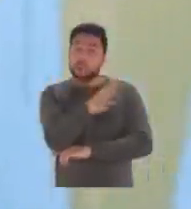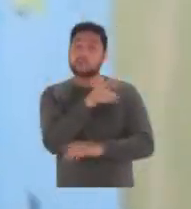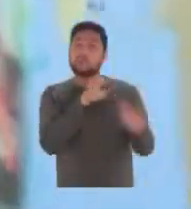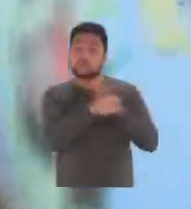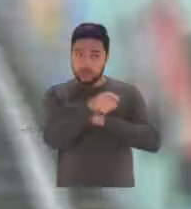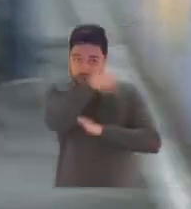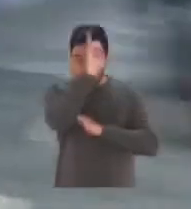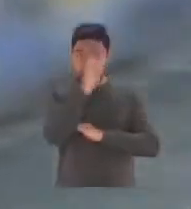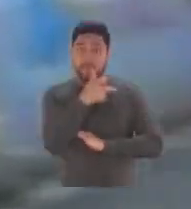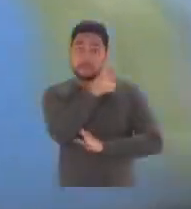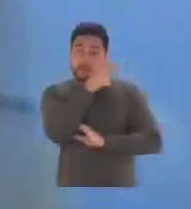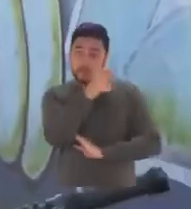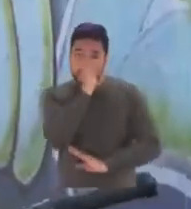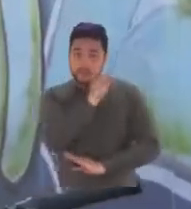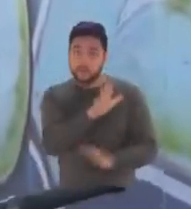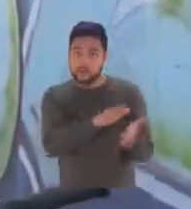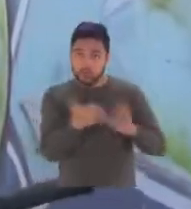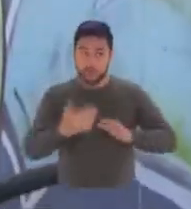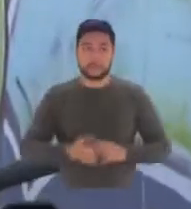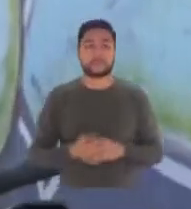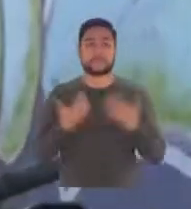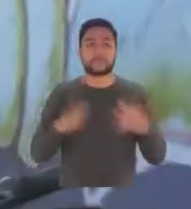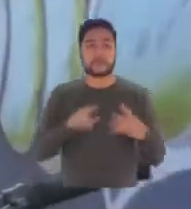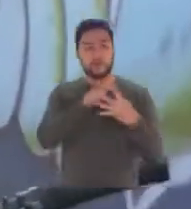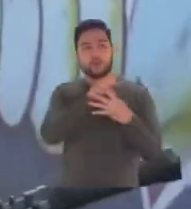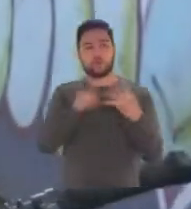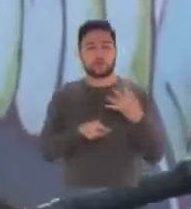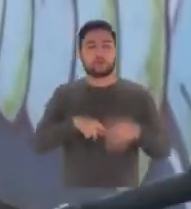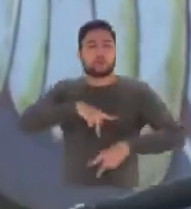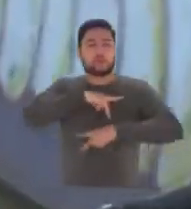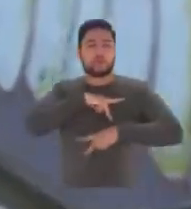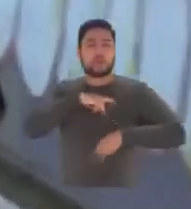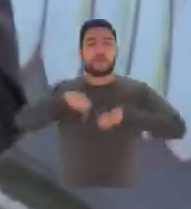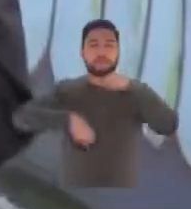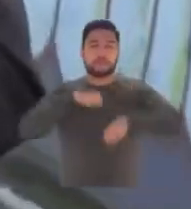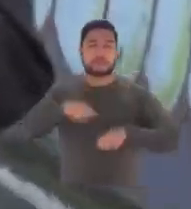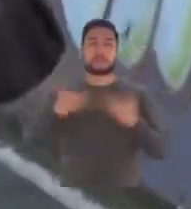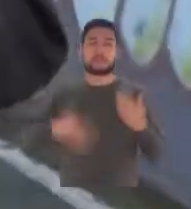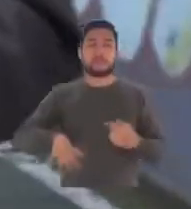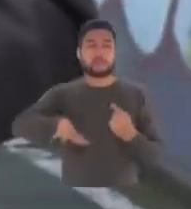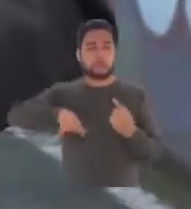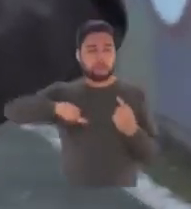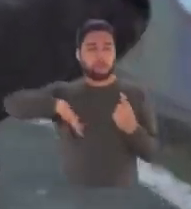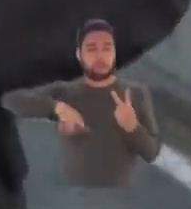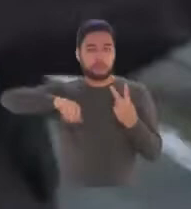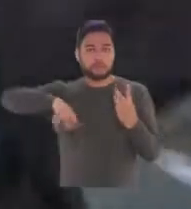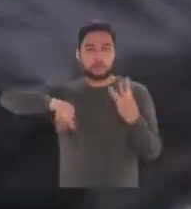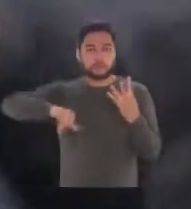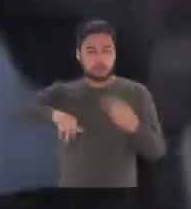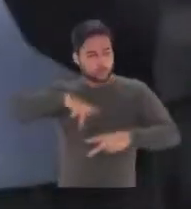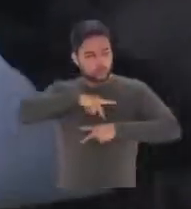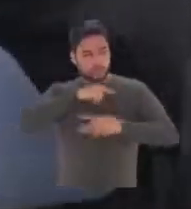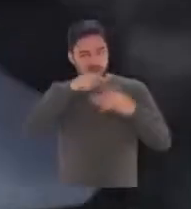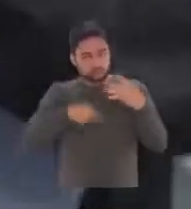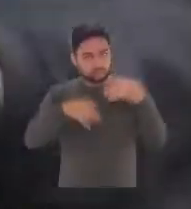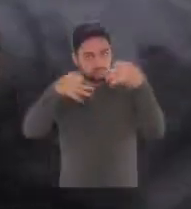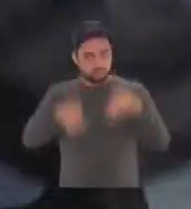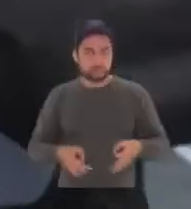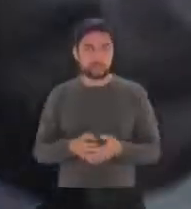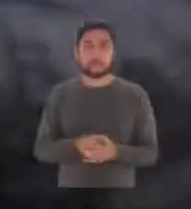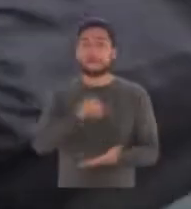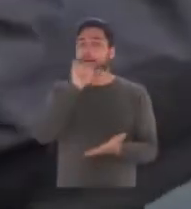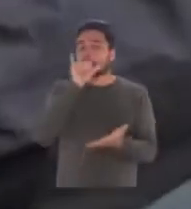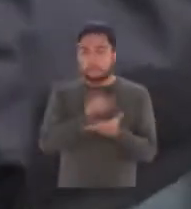que corra, que corra. Tengo las 4 cartas de propiedad de las 4 bicicletas que me han hurtado. Fue del